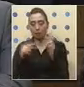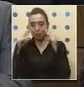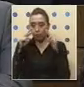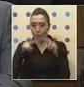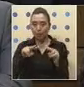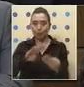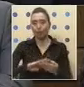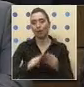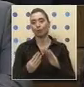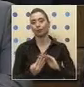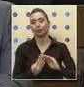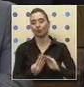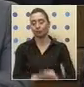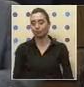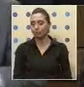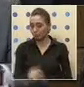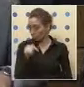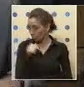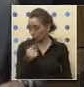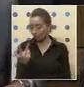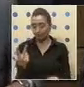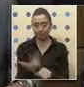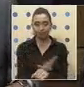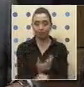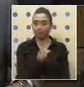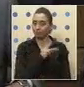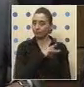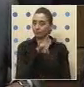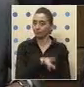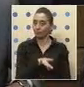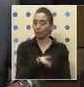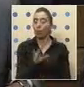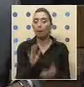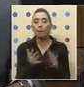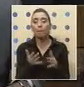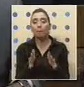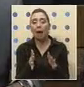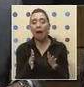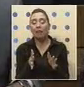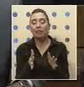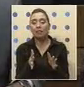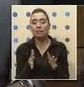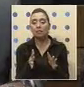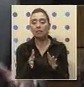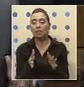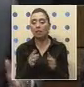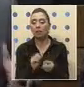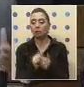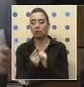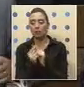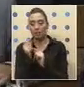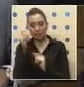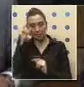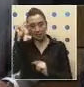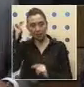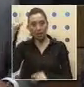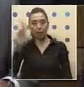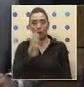comunitaria. Hoy, desgraciadamente, en Chile pareciera ser que se está entronizando la ideología de